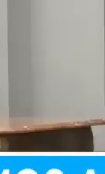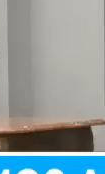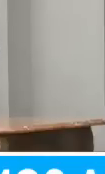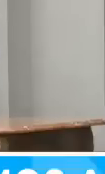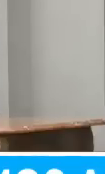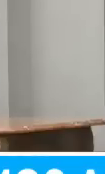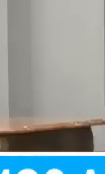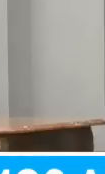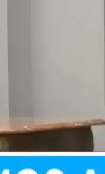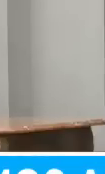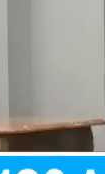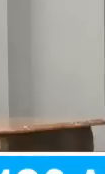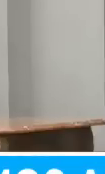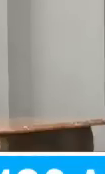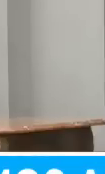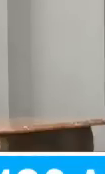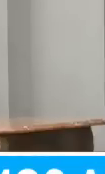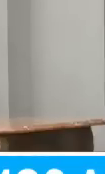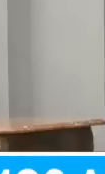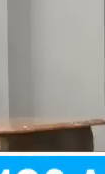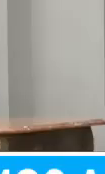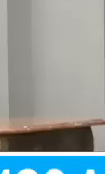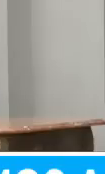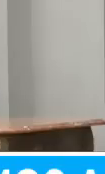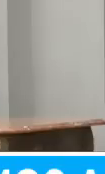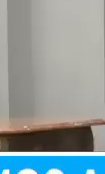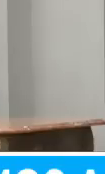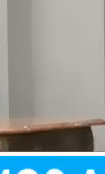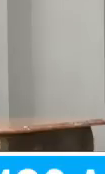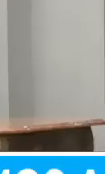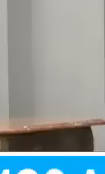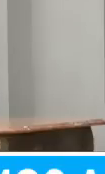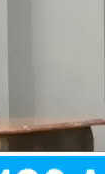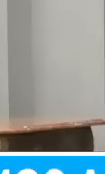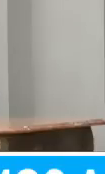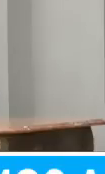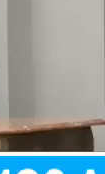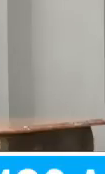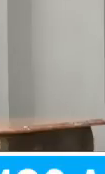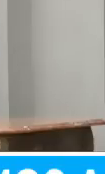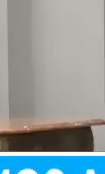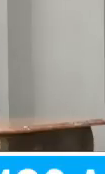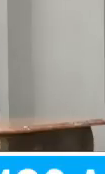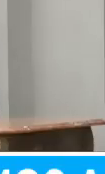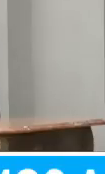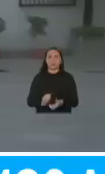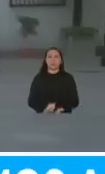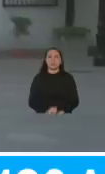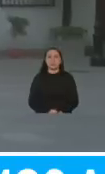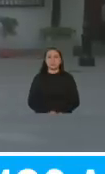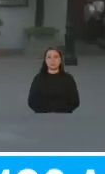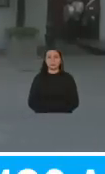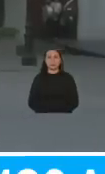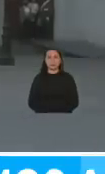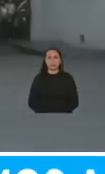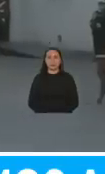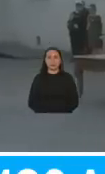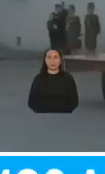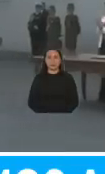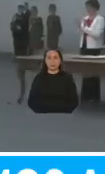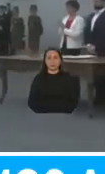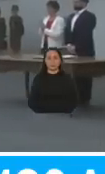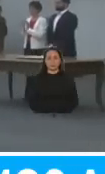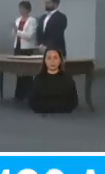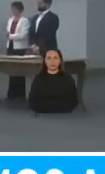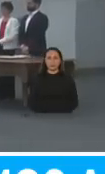a un partido donde... Partimos perdiendo 5-0. ¿Por qué? Porque cuando pusieron el tema del aborto, partimos con 3 millones evangélicos